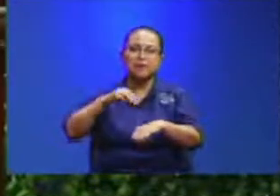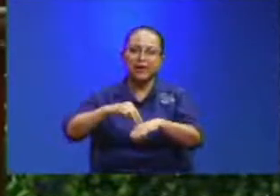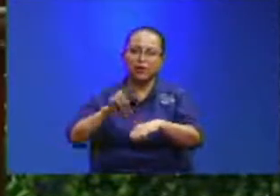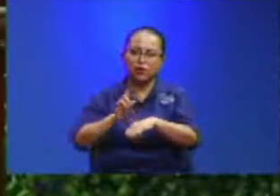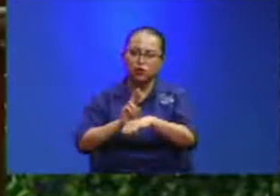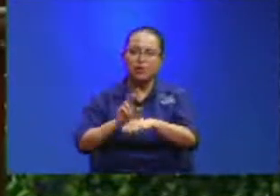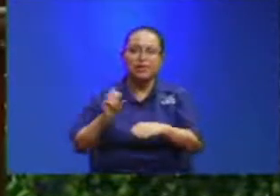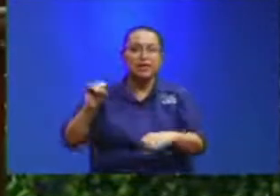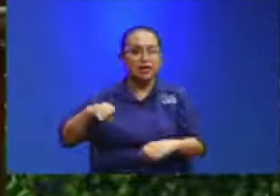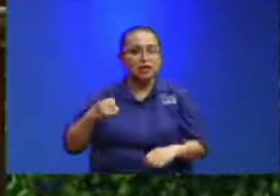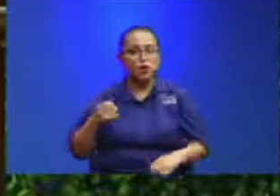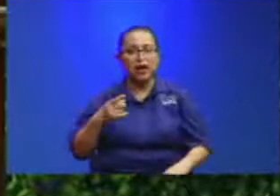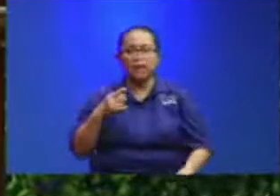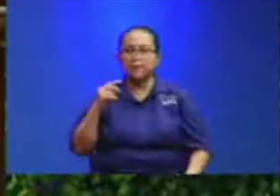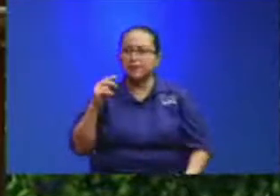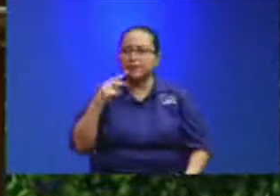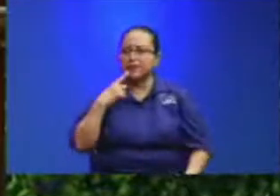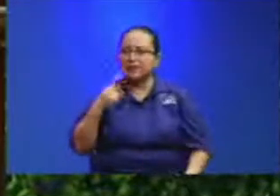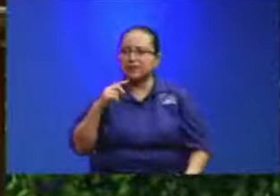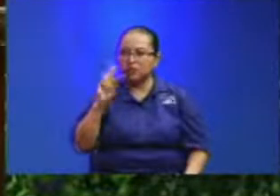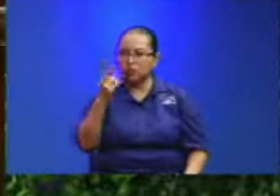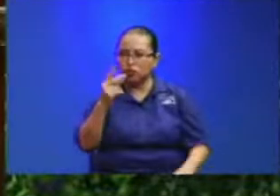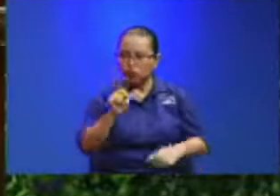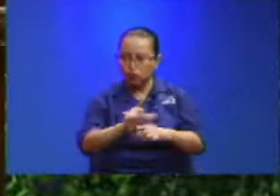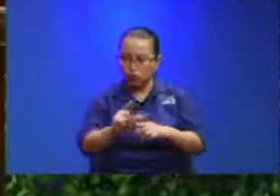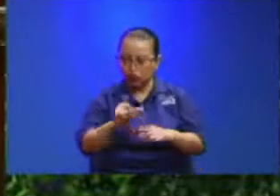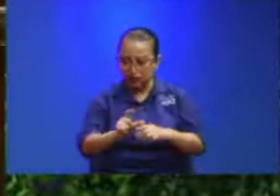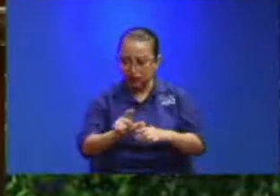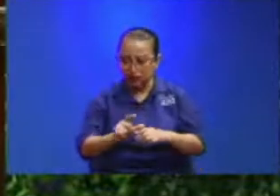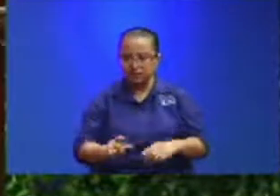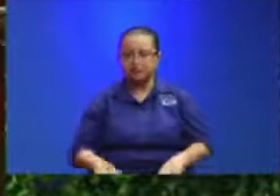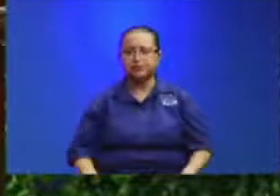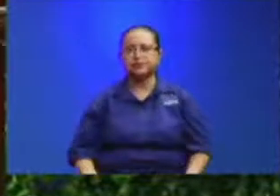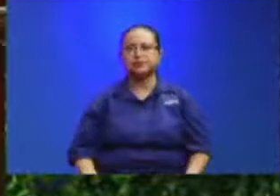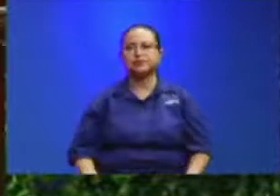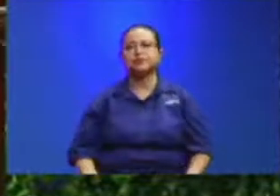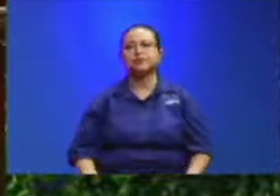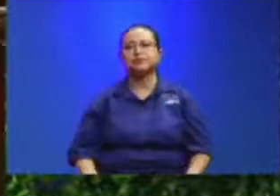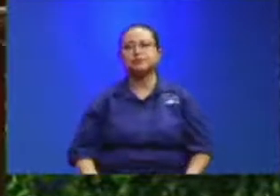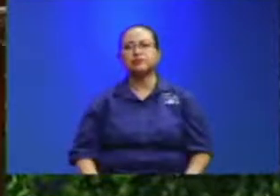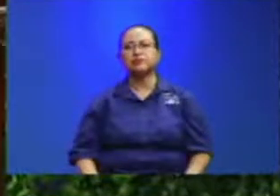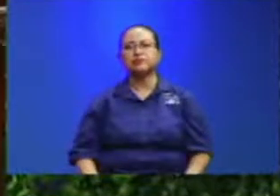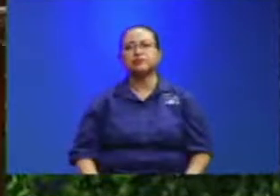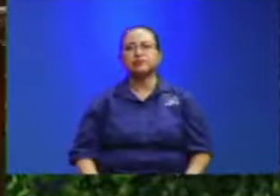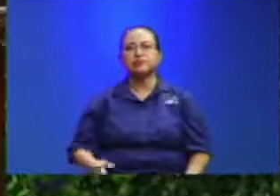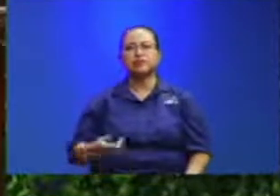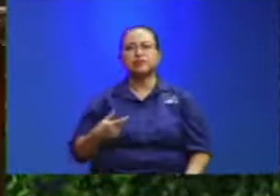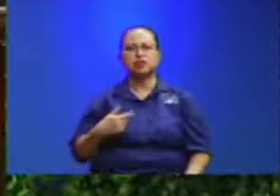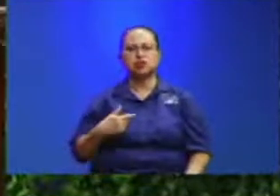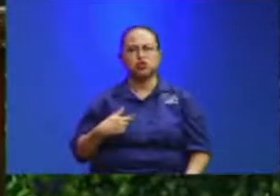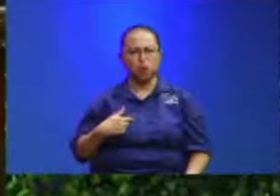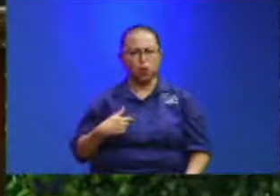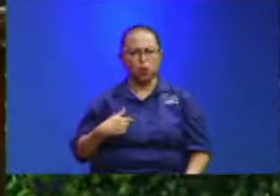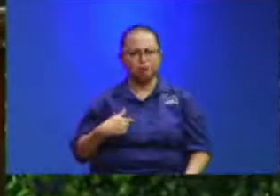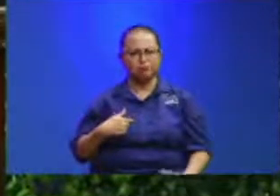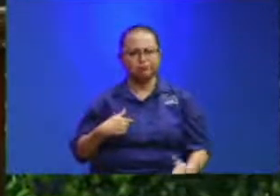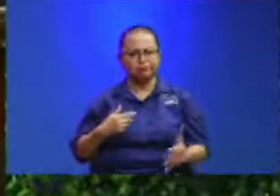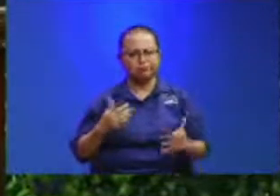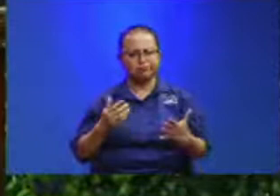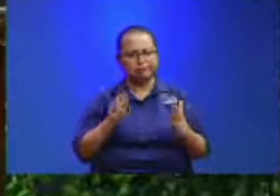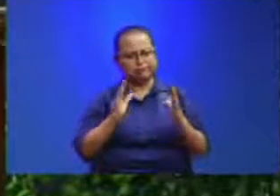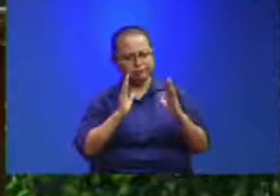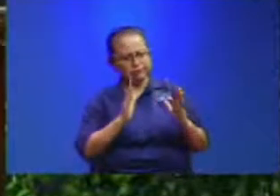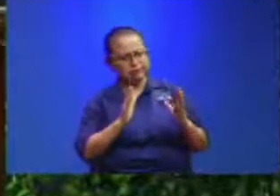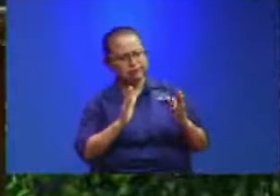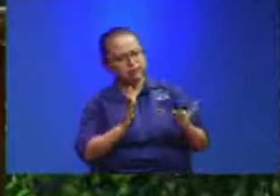y lucas es el único que vuelve a mencionar las siete cosas entonces a mí me llamó la atención porque a veces la profecía como se